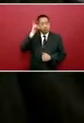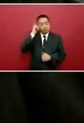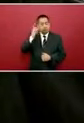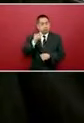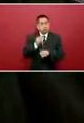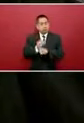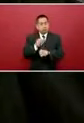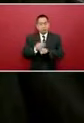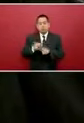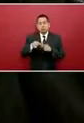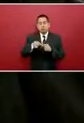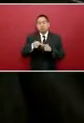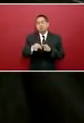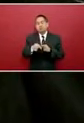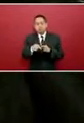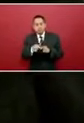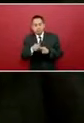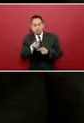terminando ya